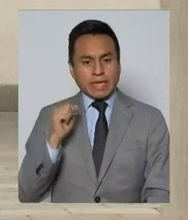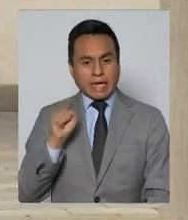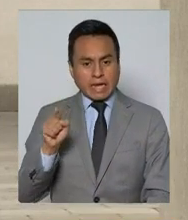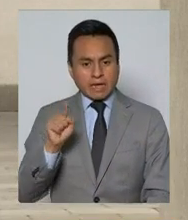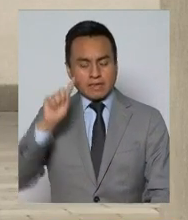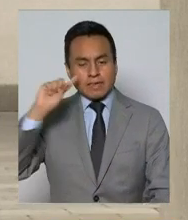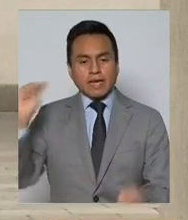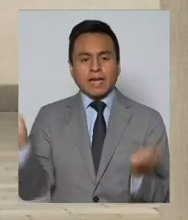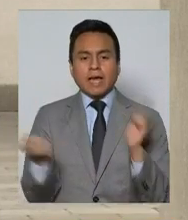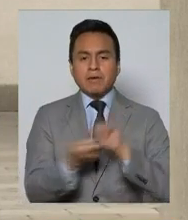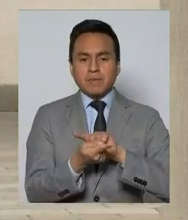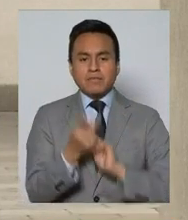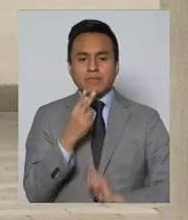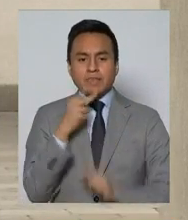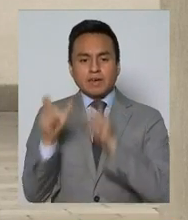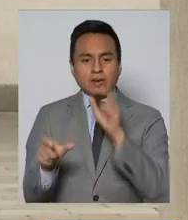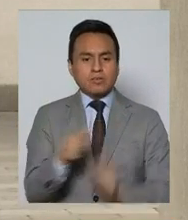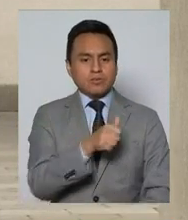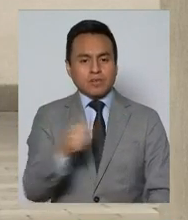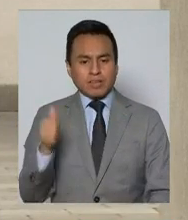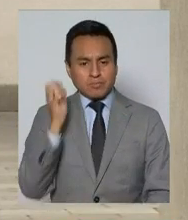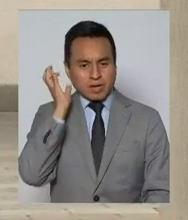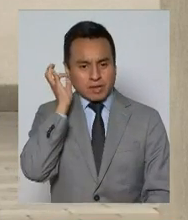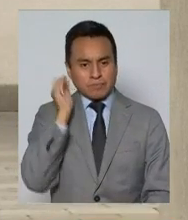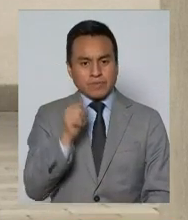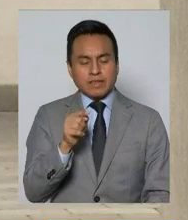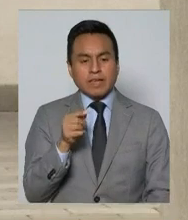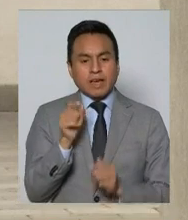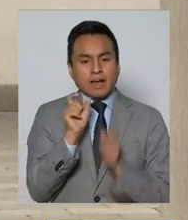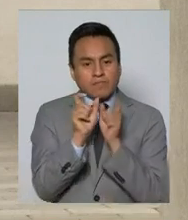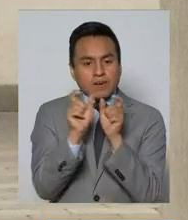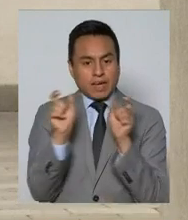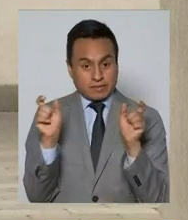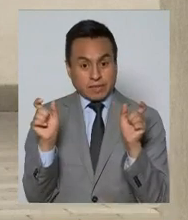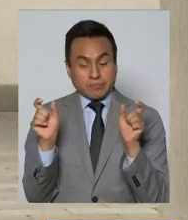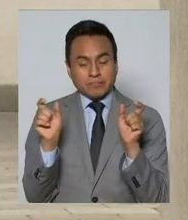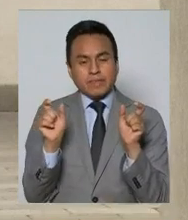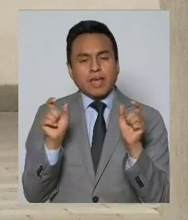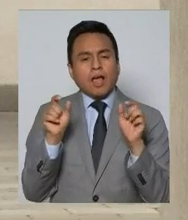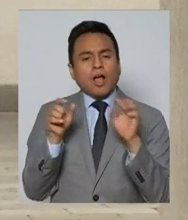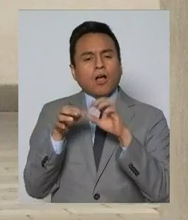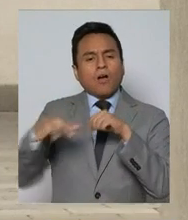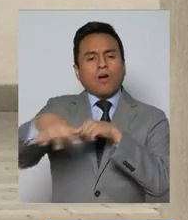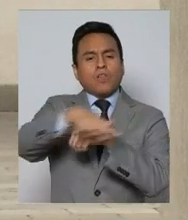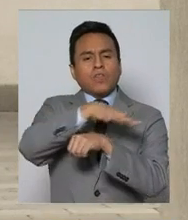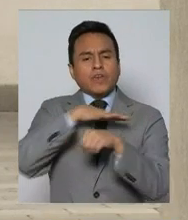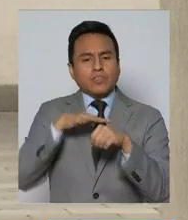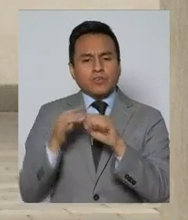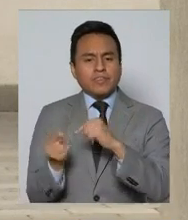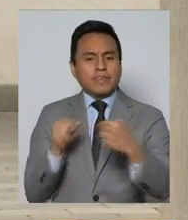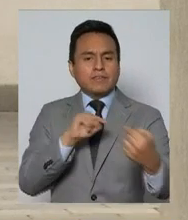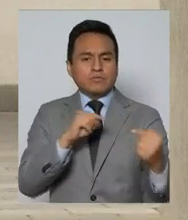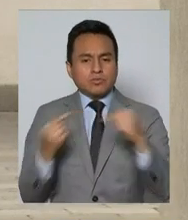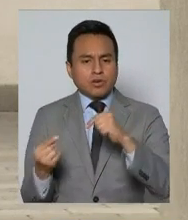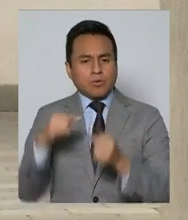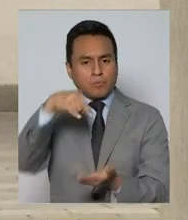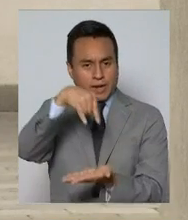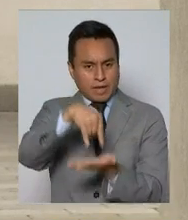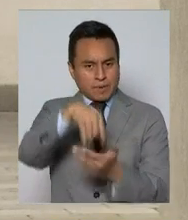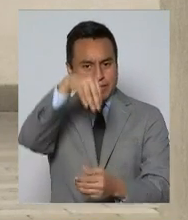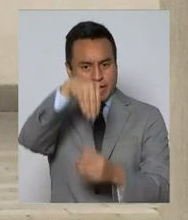que iba a cambiar la vida de todas las mujeres. Esa frase sale en un contexto de discusión